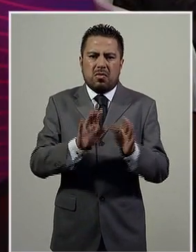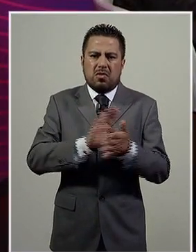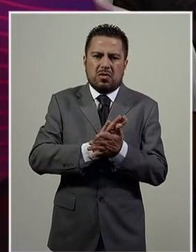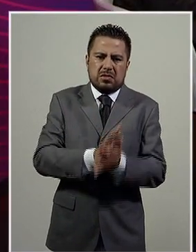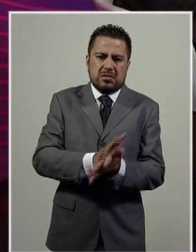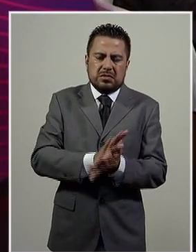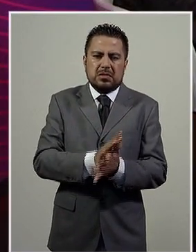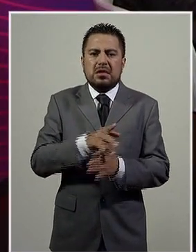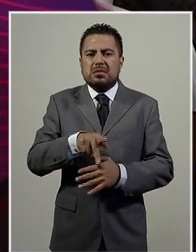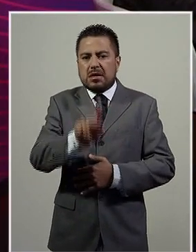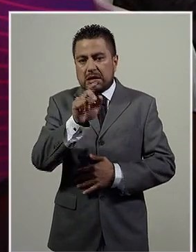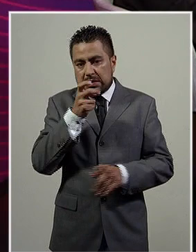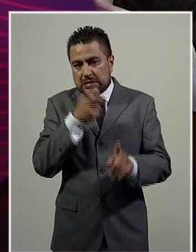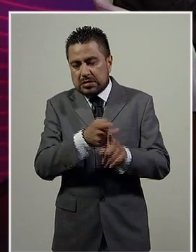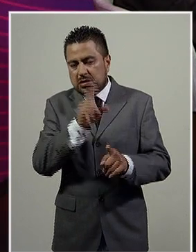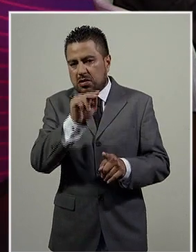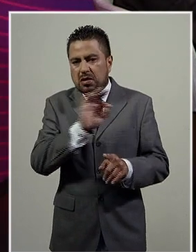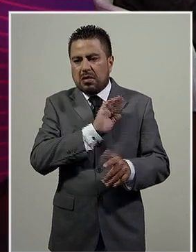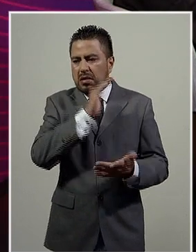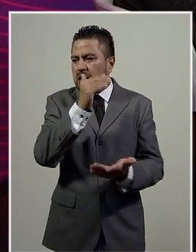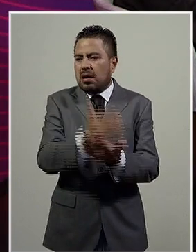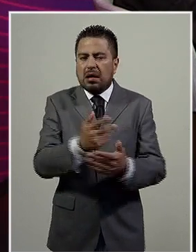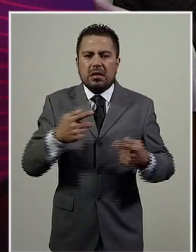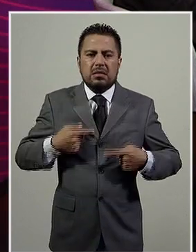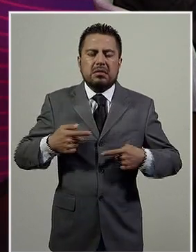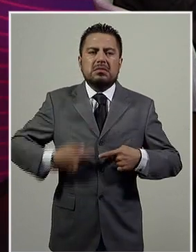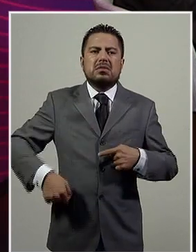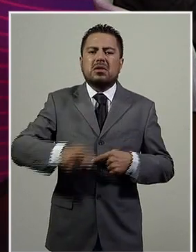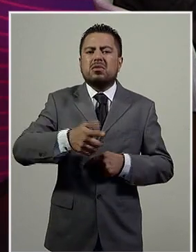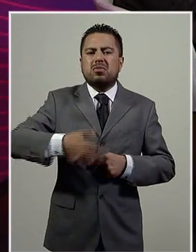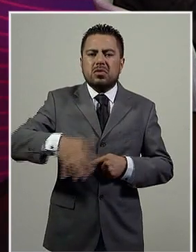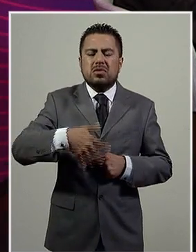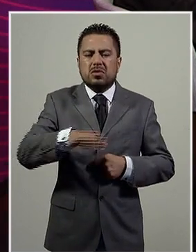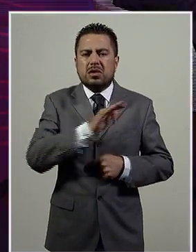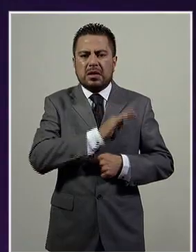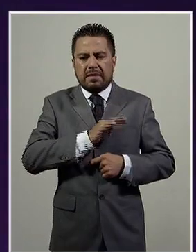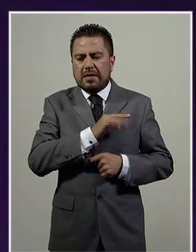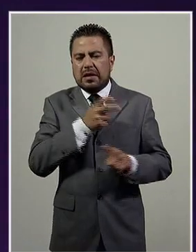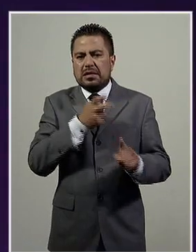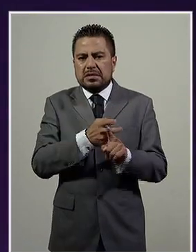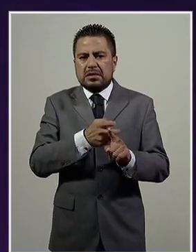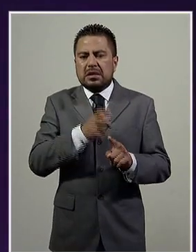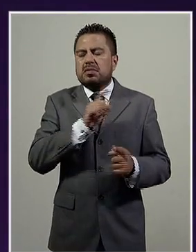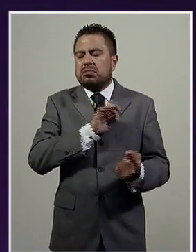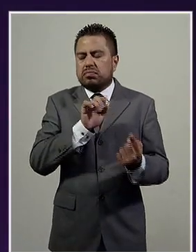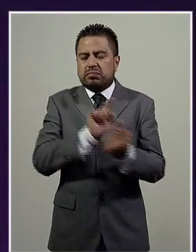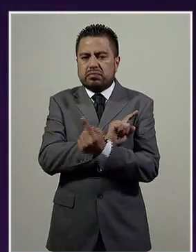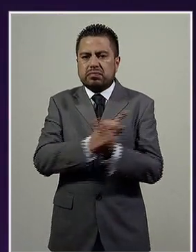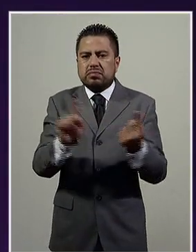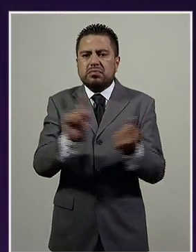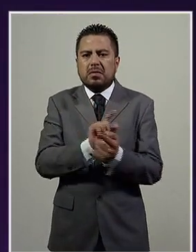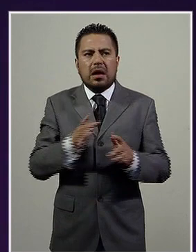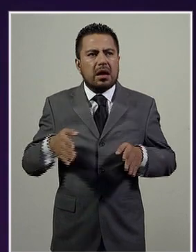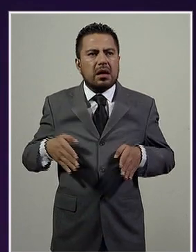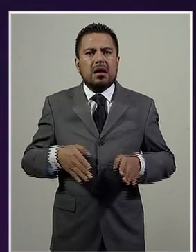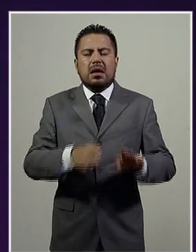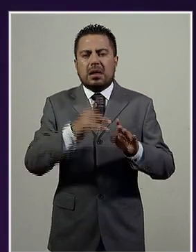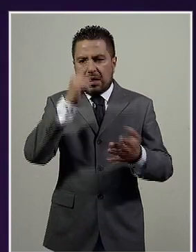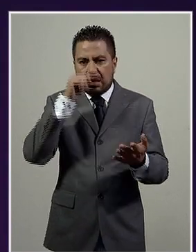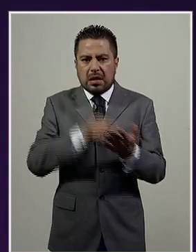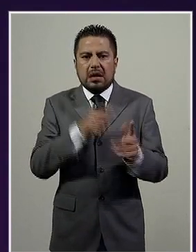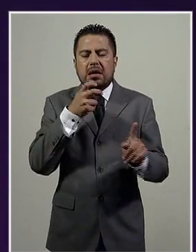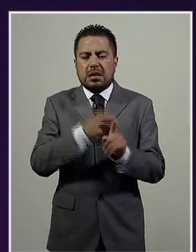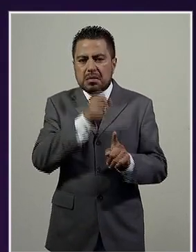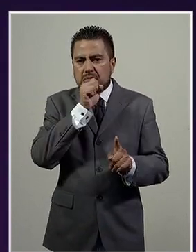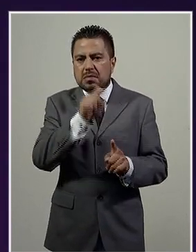discriminación, pero que esto no frene a las personas para que busquen esta felicidad y que encuentren este camino, ¿no? Creo que también